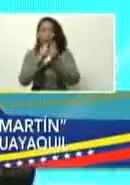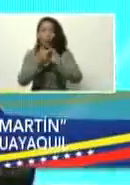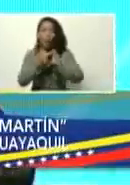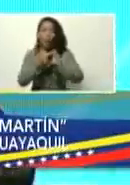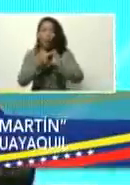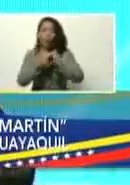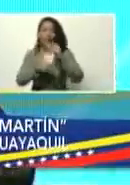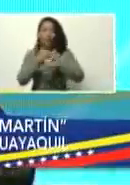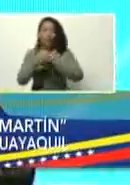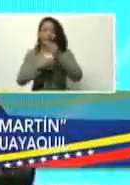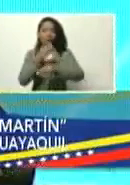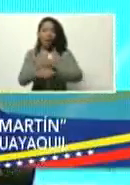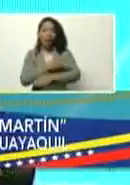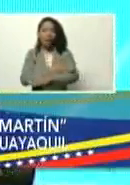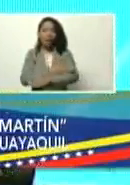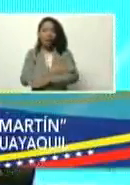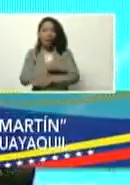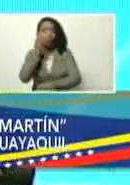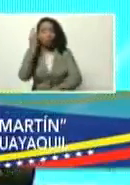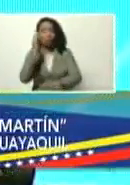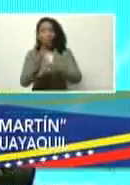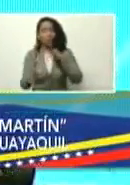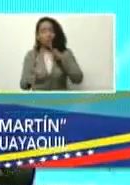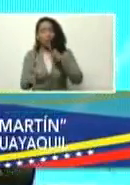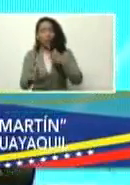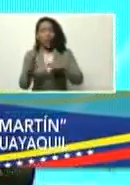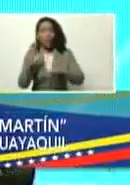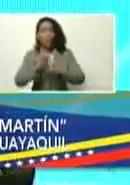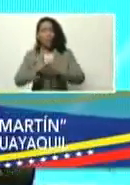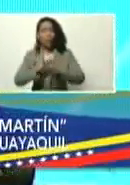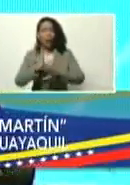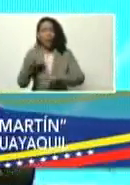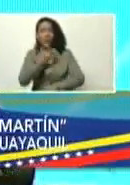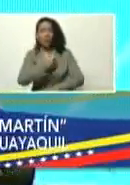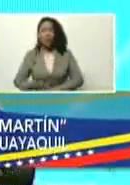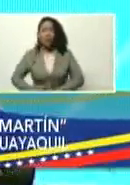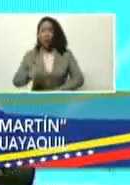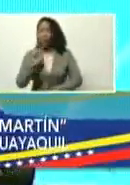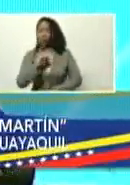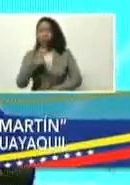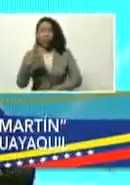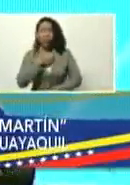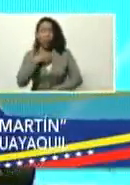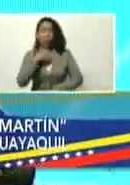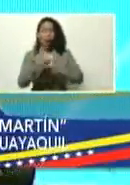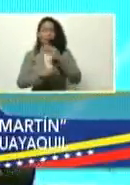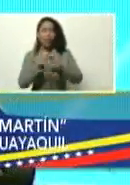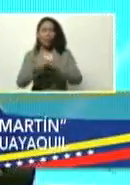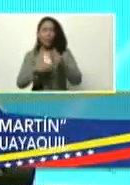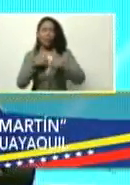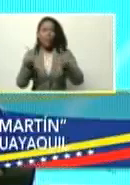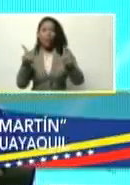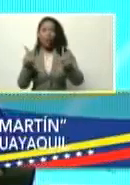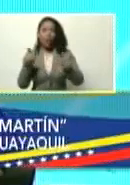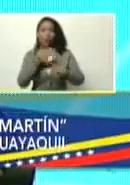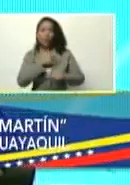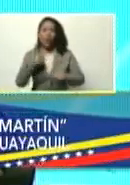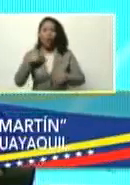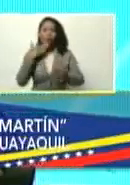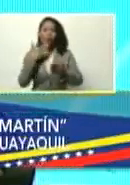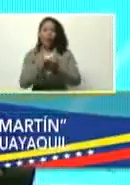debió haberse hecho en Guayaquil, que lamentablemente por el presidente que tenemos no se pudo realizar, pero quiero